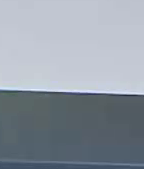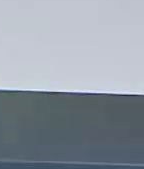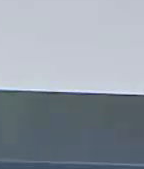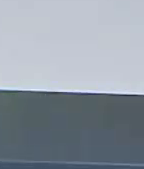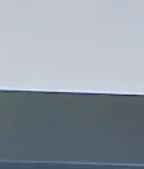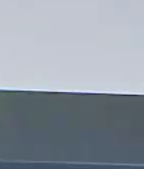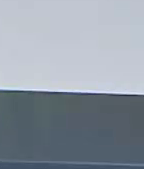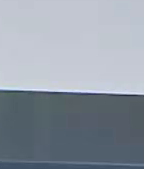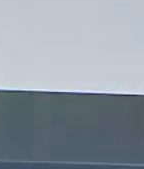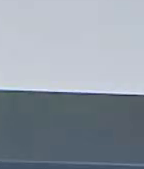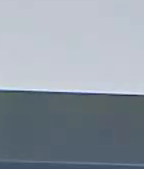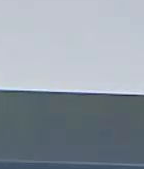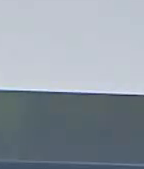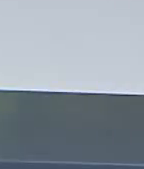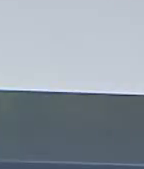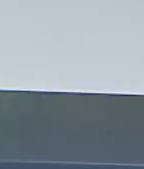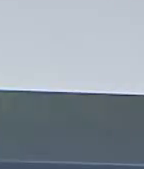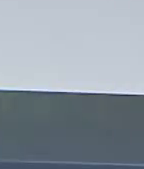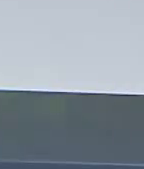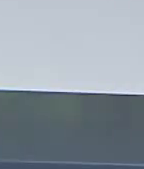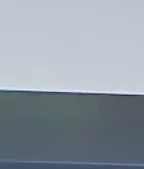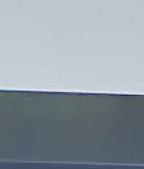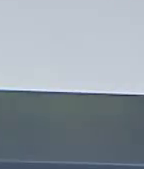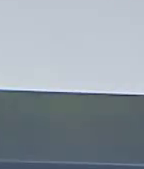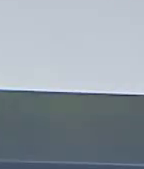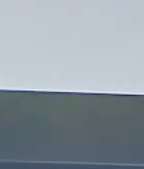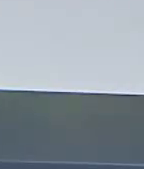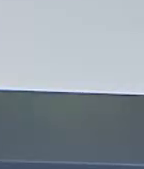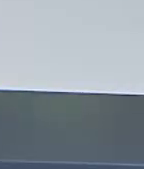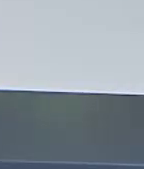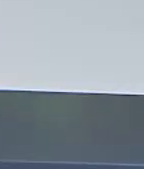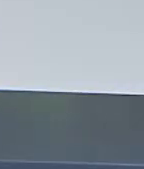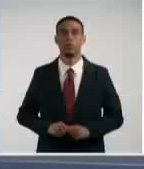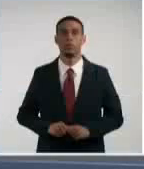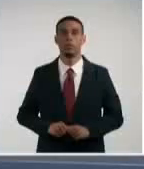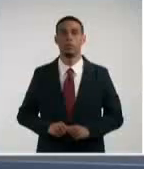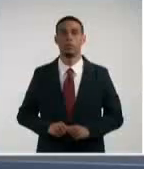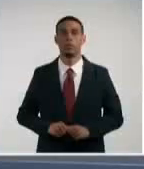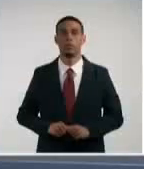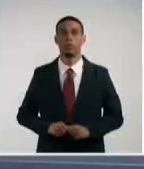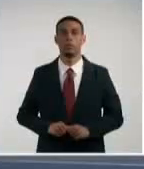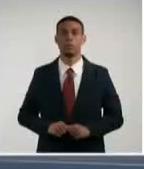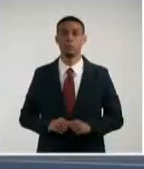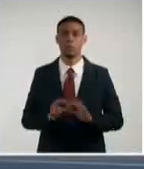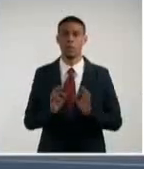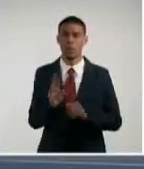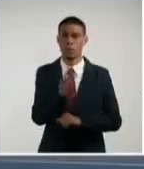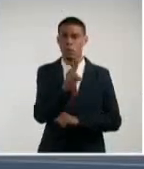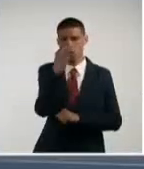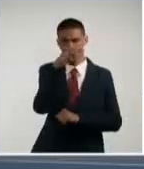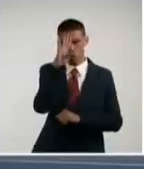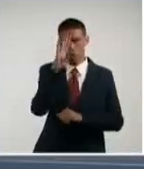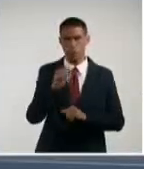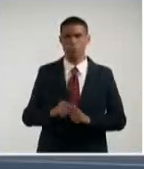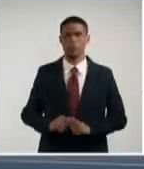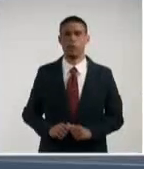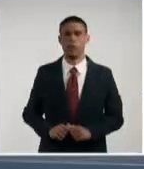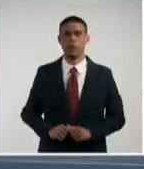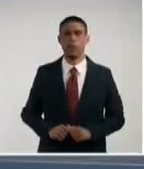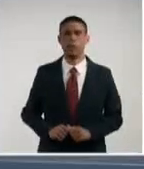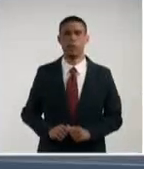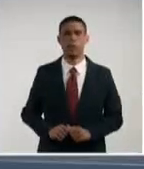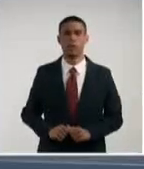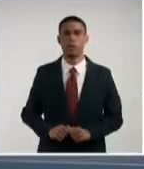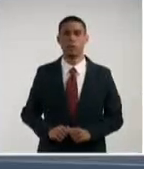Cubana, lejos de debilitarse, se fortalece, porque el país tiene en la unidad su principal arma estratégica, afirmó el general de